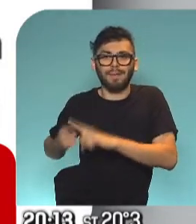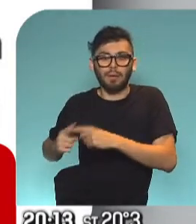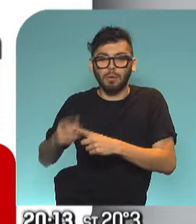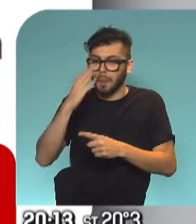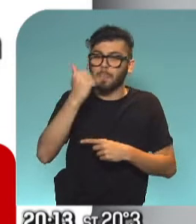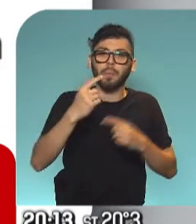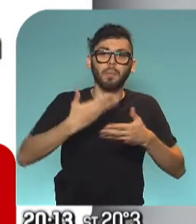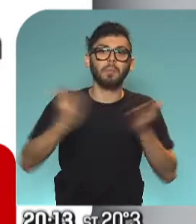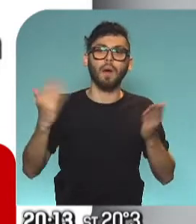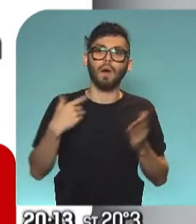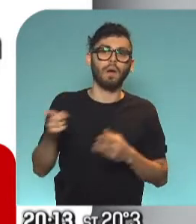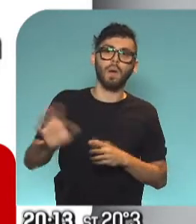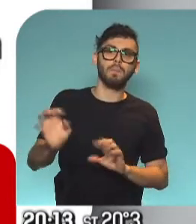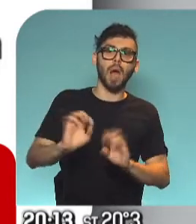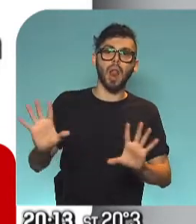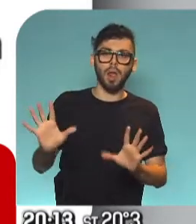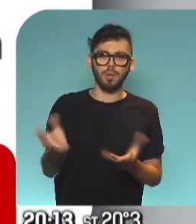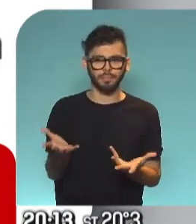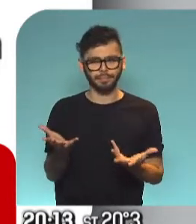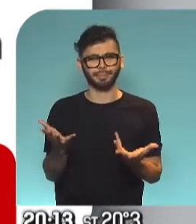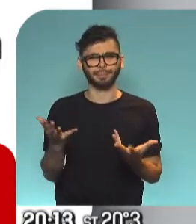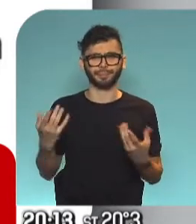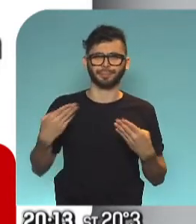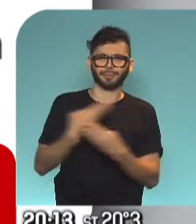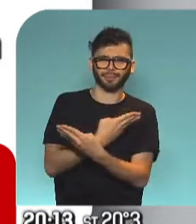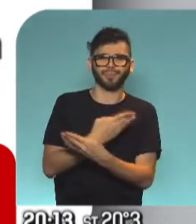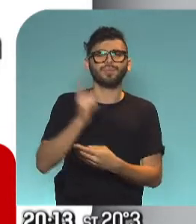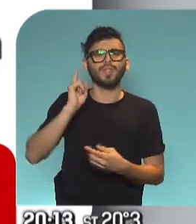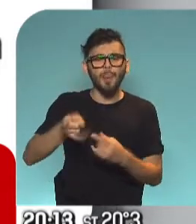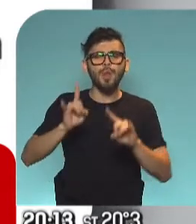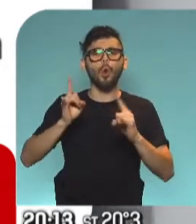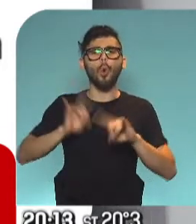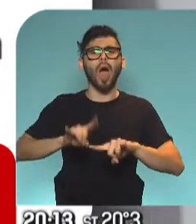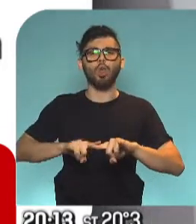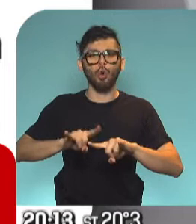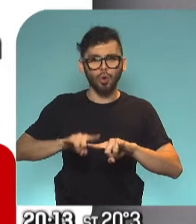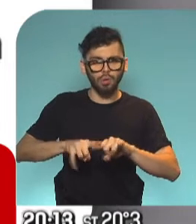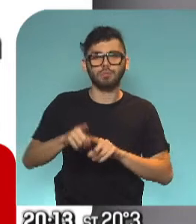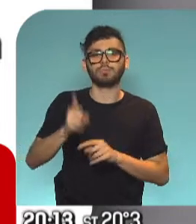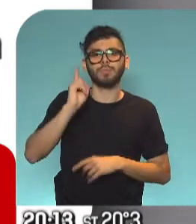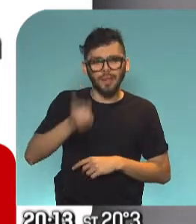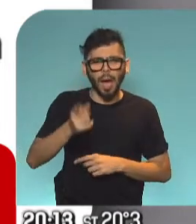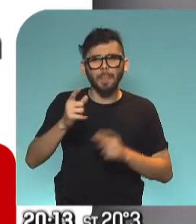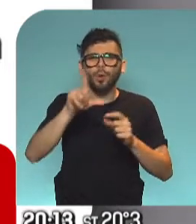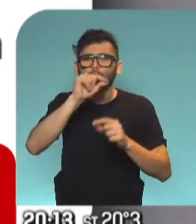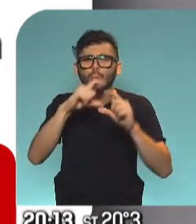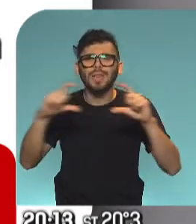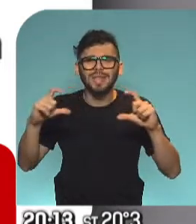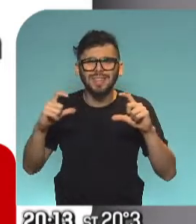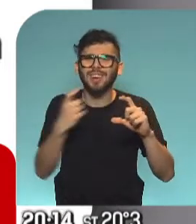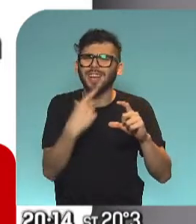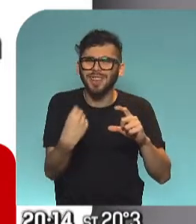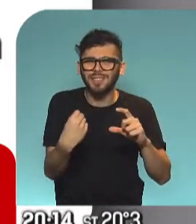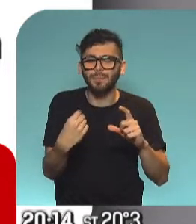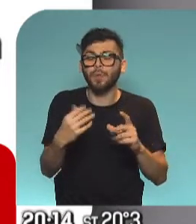importante salgan a decir, bueno, así no. También Y habló allí, Guado de Pedro. Claro, allí lo tenemos a Guado de Pedro. Dice que hay momentos donde todos debemos poner